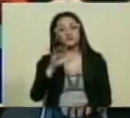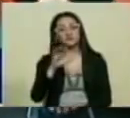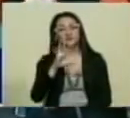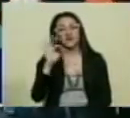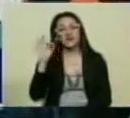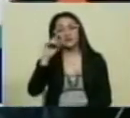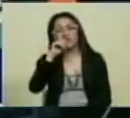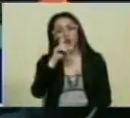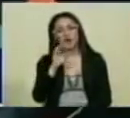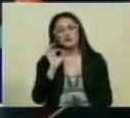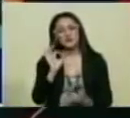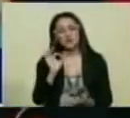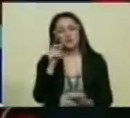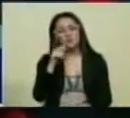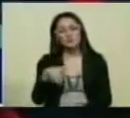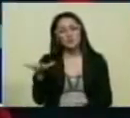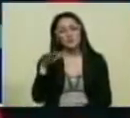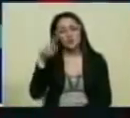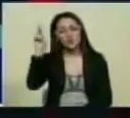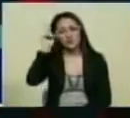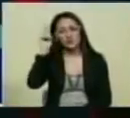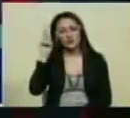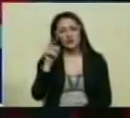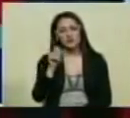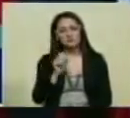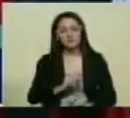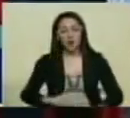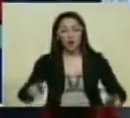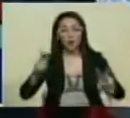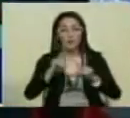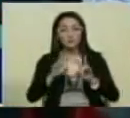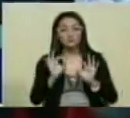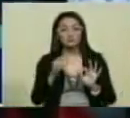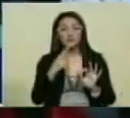de los pueblos indígenas declarado por la Organización de las Naciones Unidas